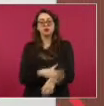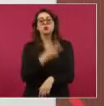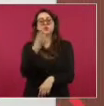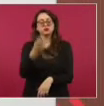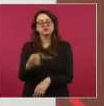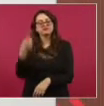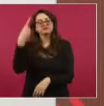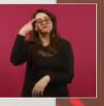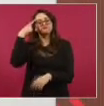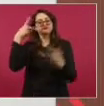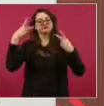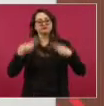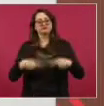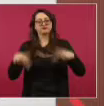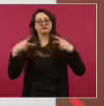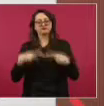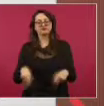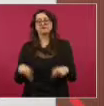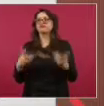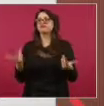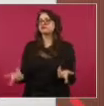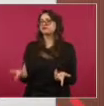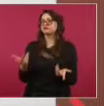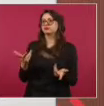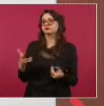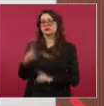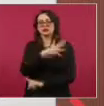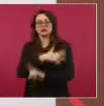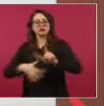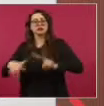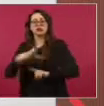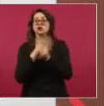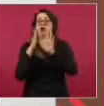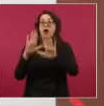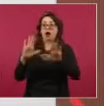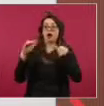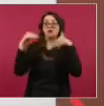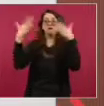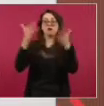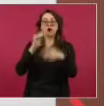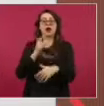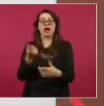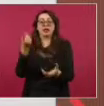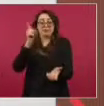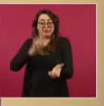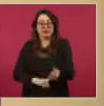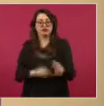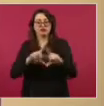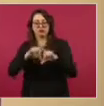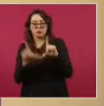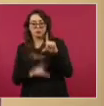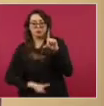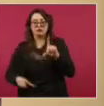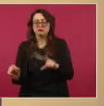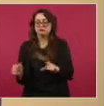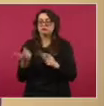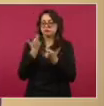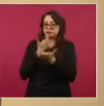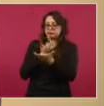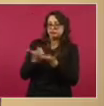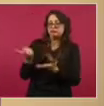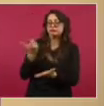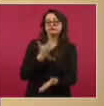actualmente, derivado de los factores externos y otros internos, la economía de los mexicanos y en particular de la clase trabajadora